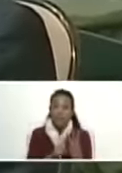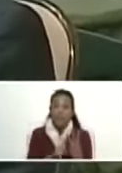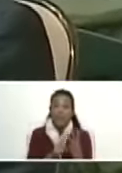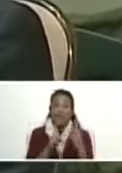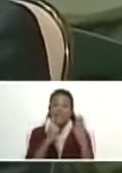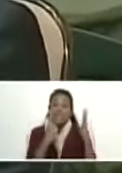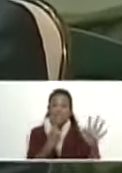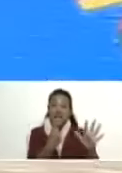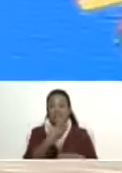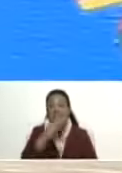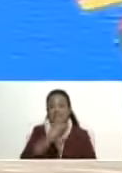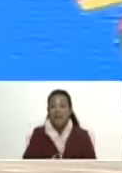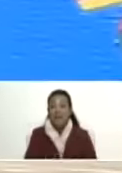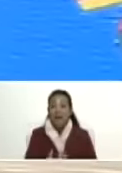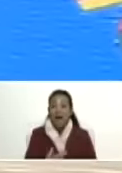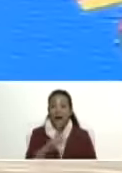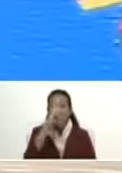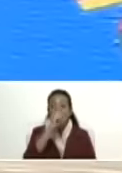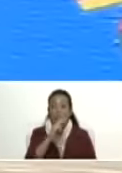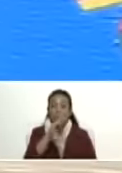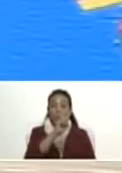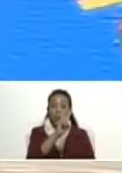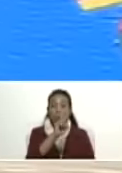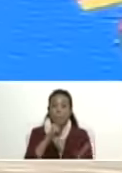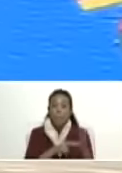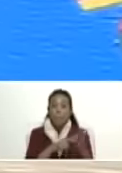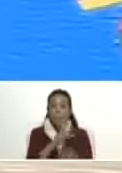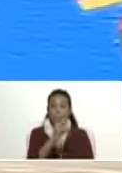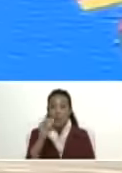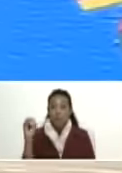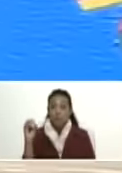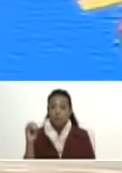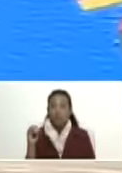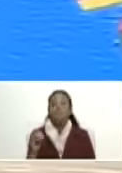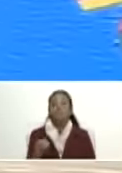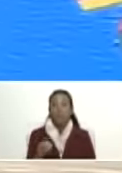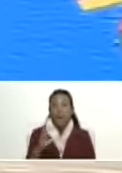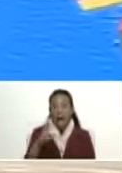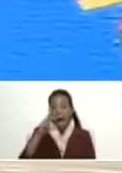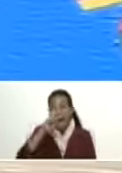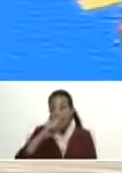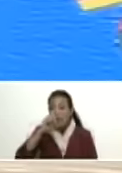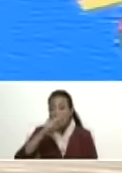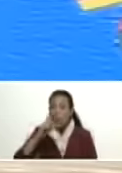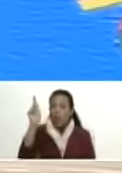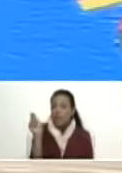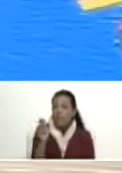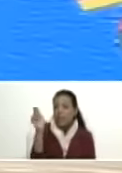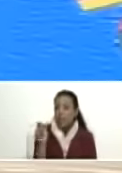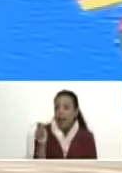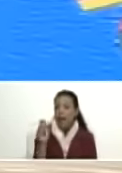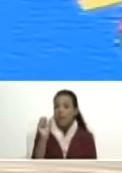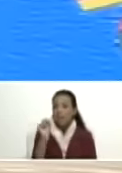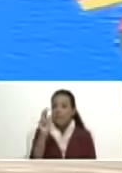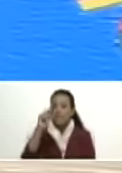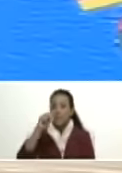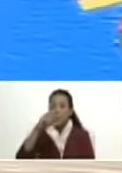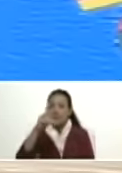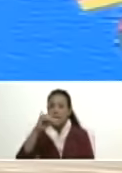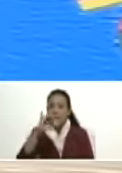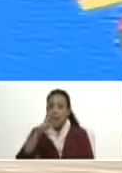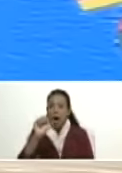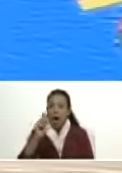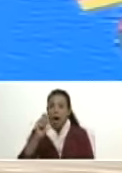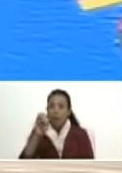6 de diciembre, año 2000, el referéndum sindical. ¿Recuerdan? Aquel referéndum sindical para decidir la democratización del